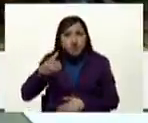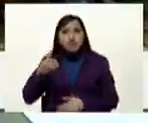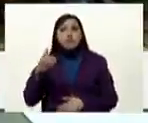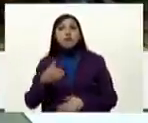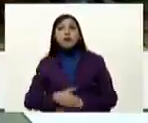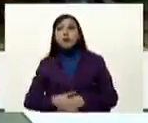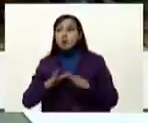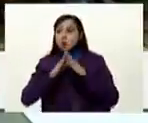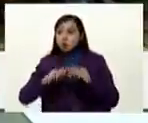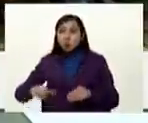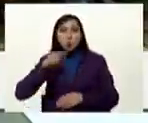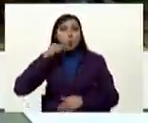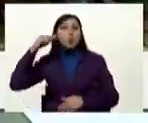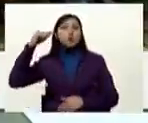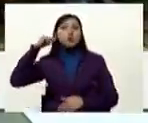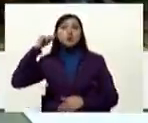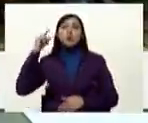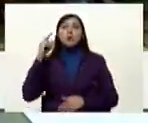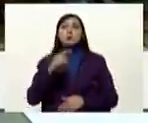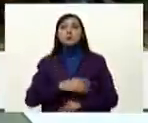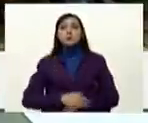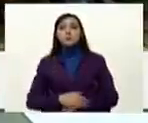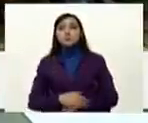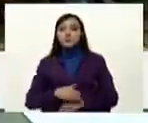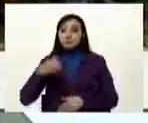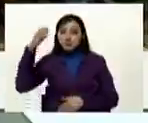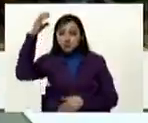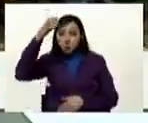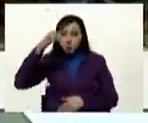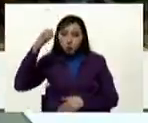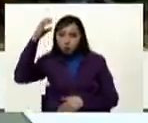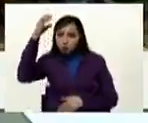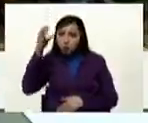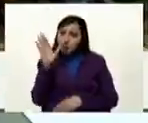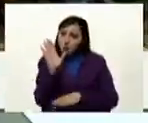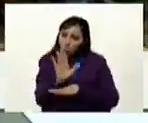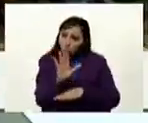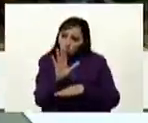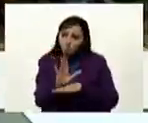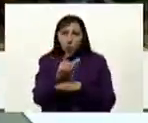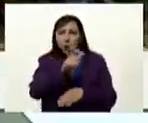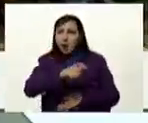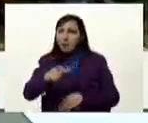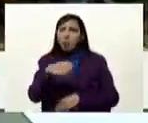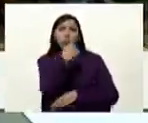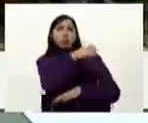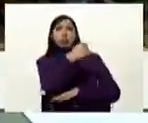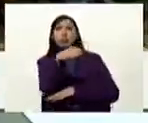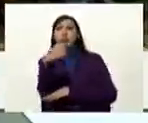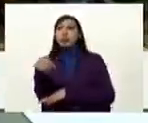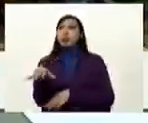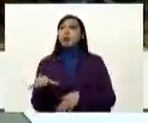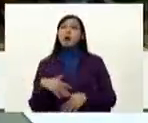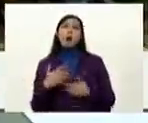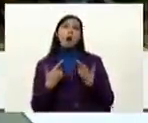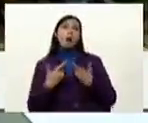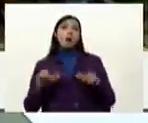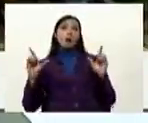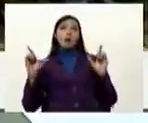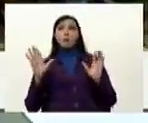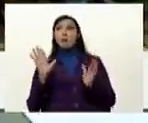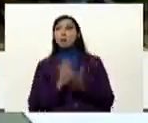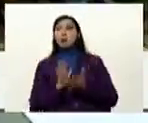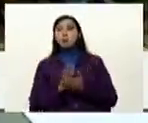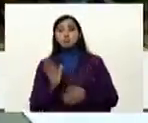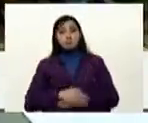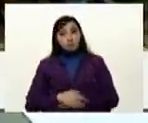de todos y de todas, a la conciencia. Mucha gente que se ha relajado, pero mucha. He